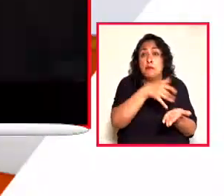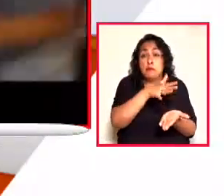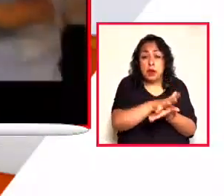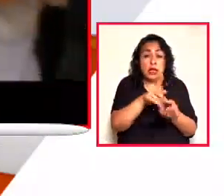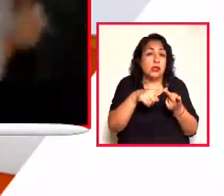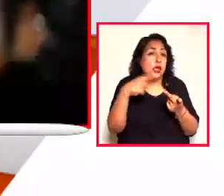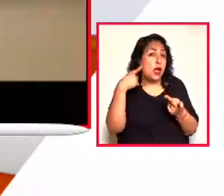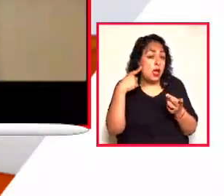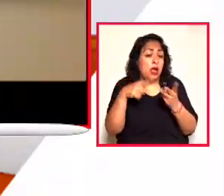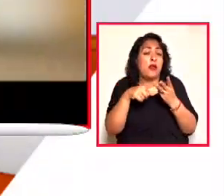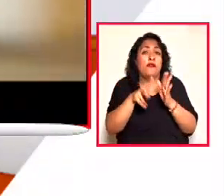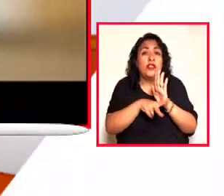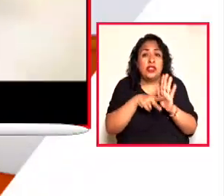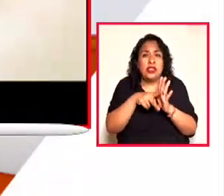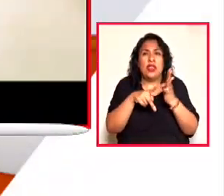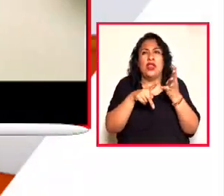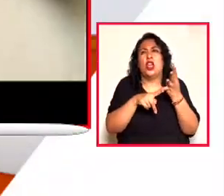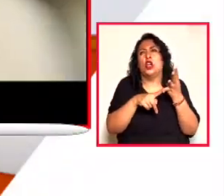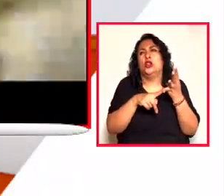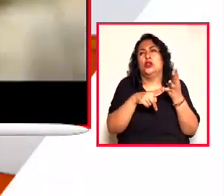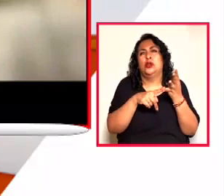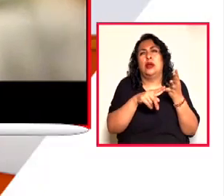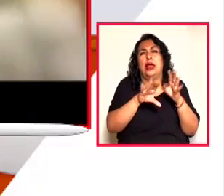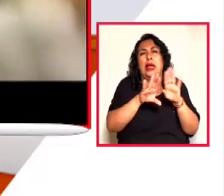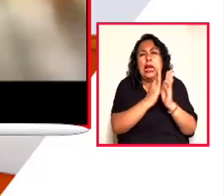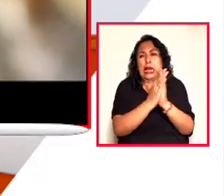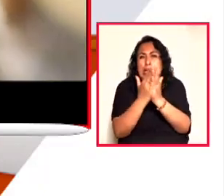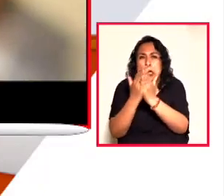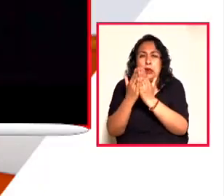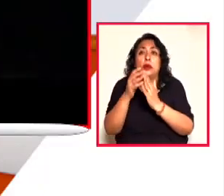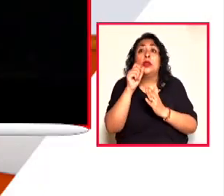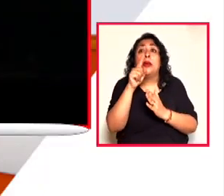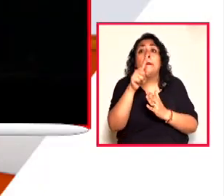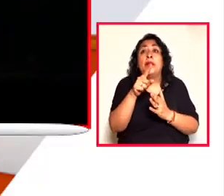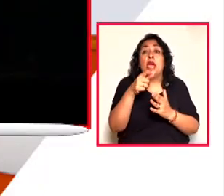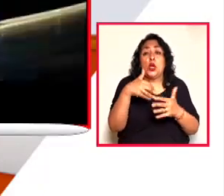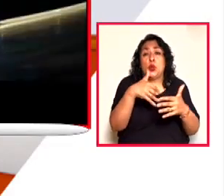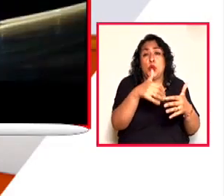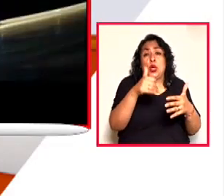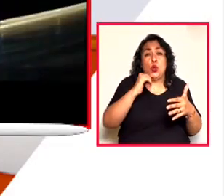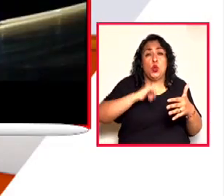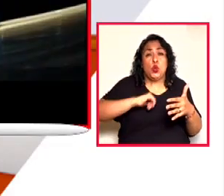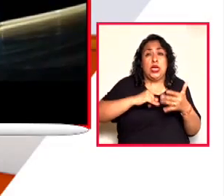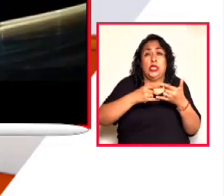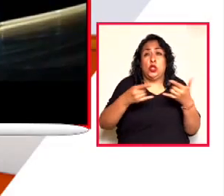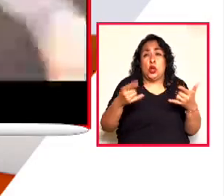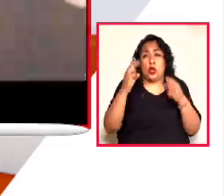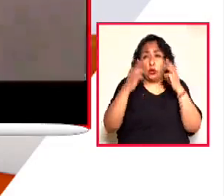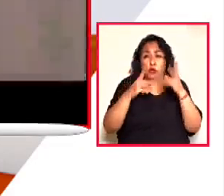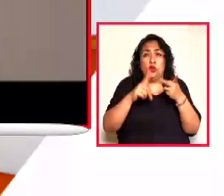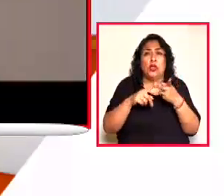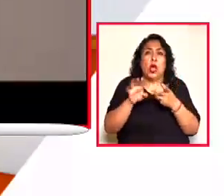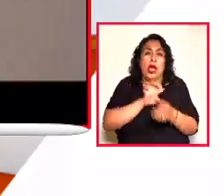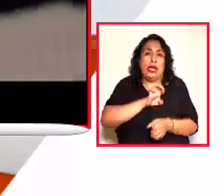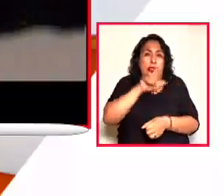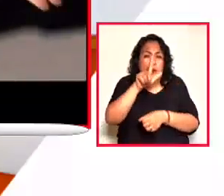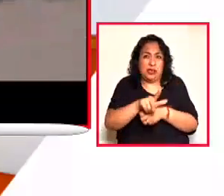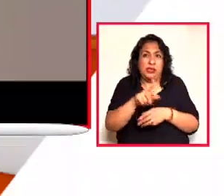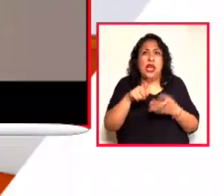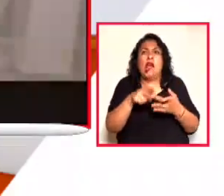video, diapositivas y fondos bibliográficos, además del archivo histórico del museo, fondos especiales y el archivo de